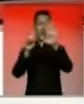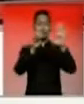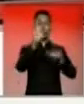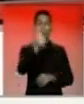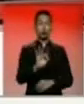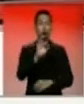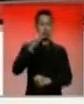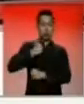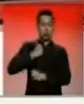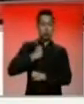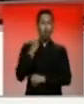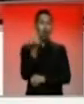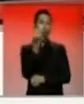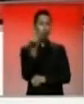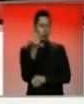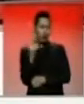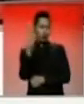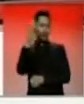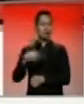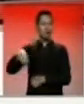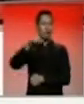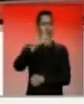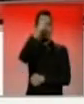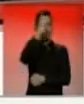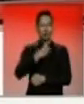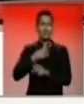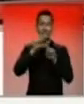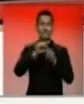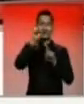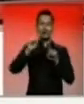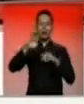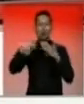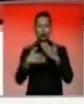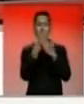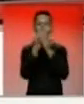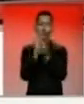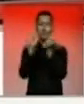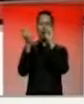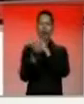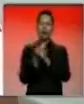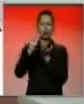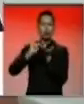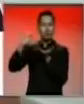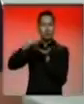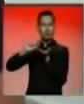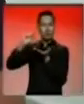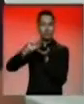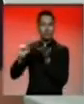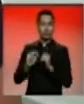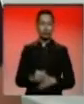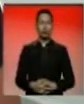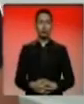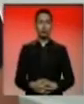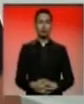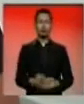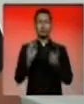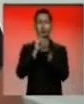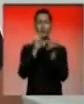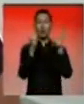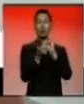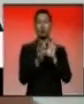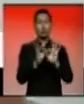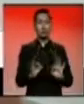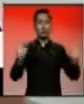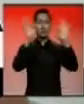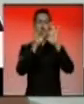las promociones más jóvenes habría decidido pasar al nuevo sistema de aporte. Uno de los cambios más importantes, que